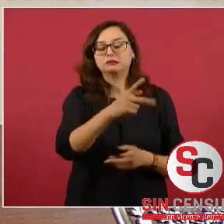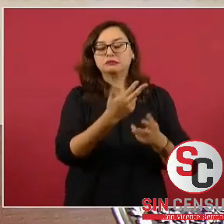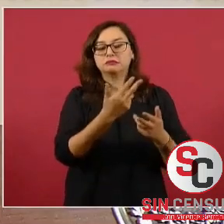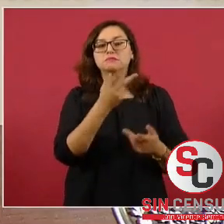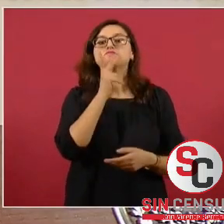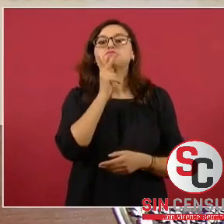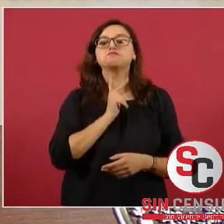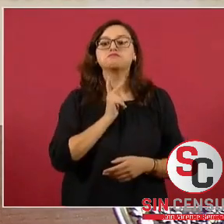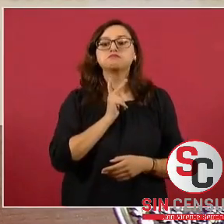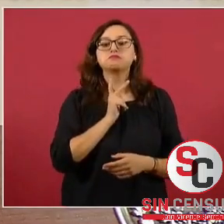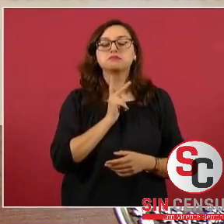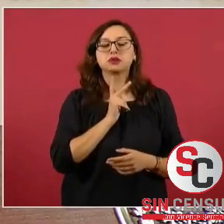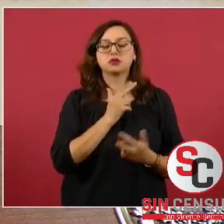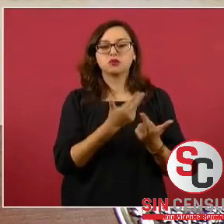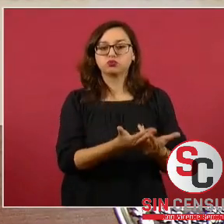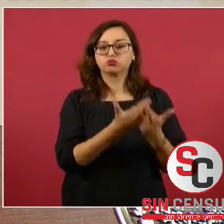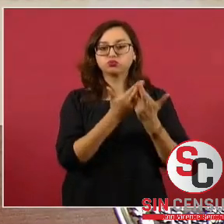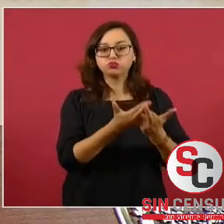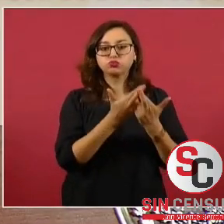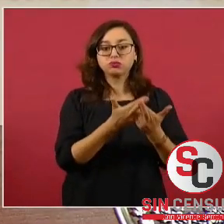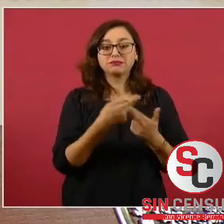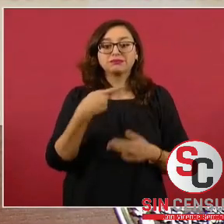Cada vez ese